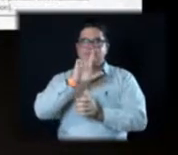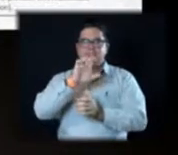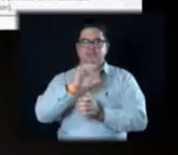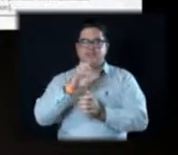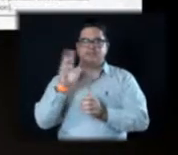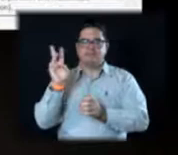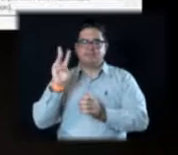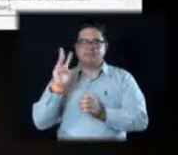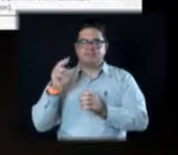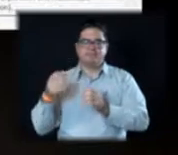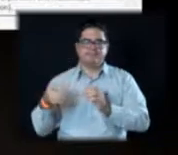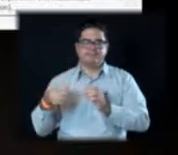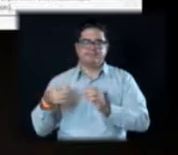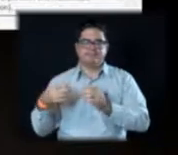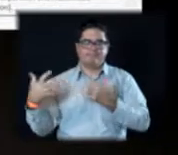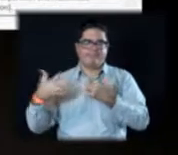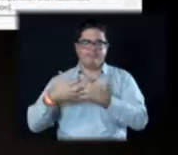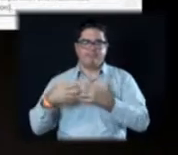debido a